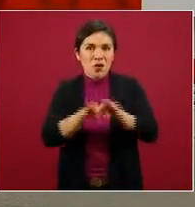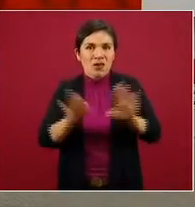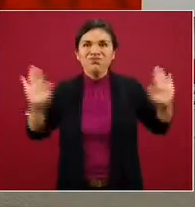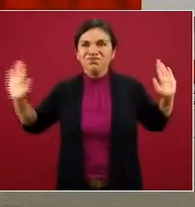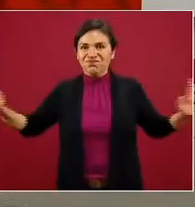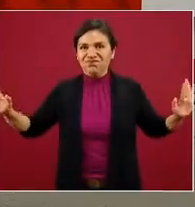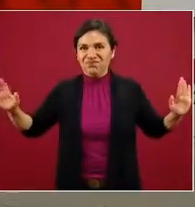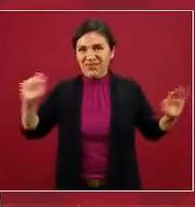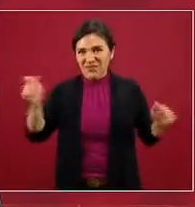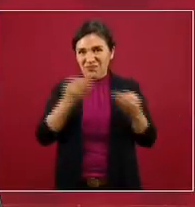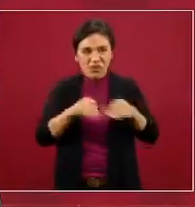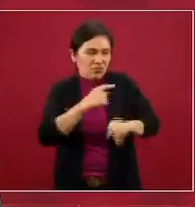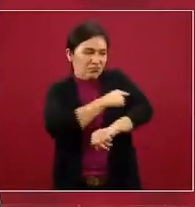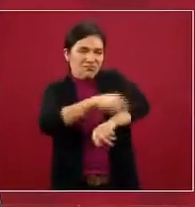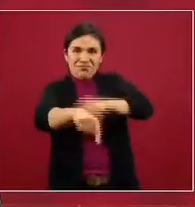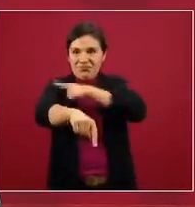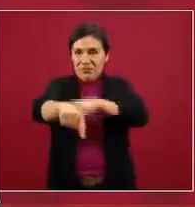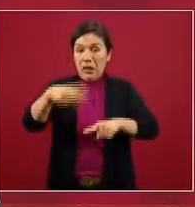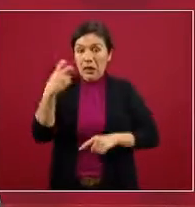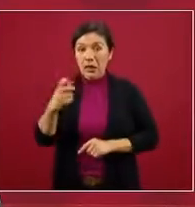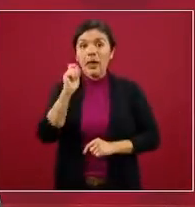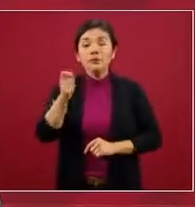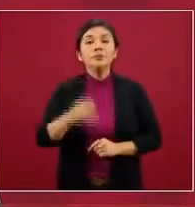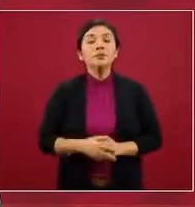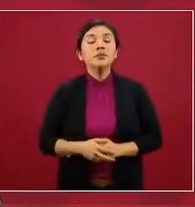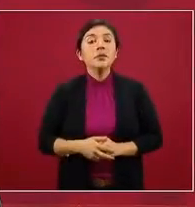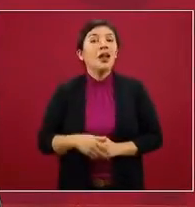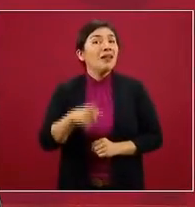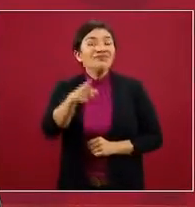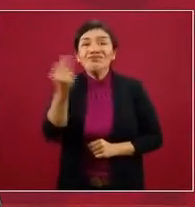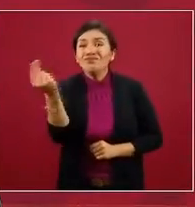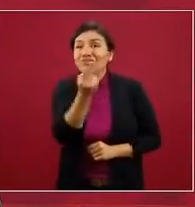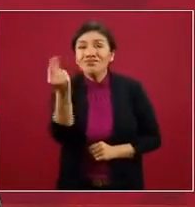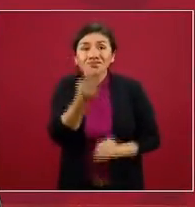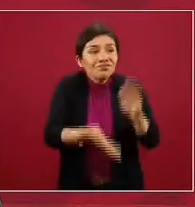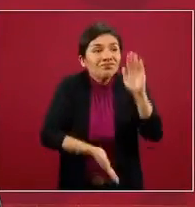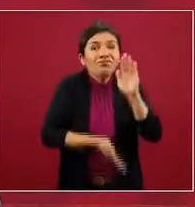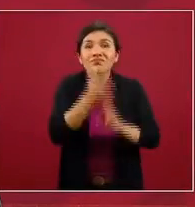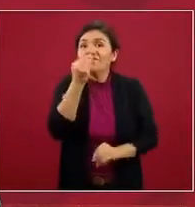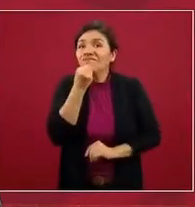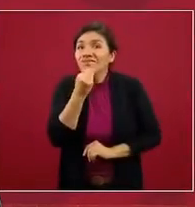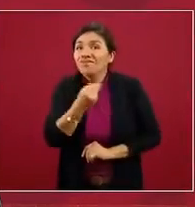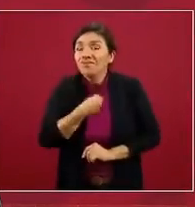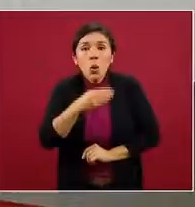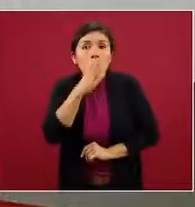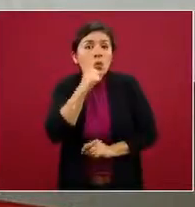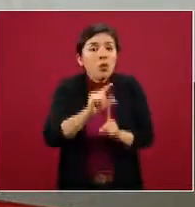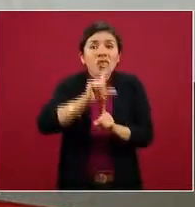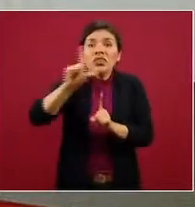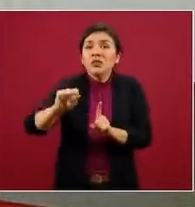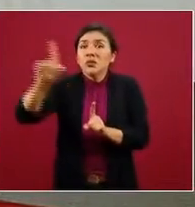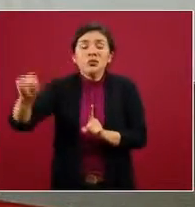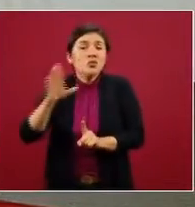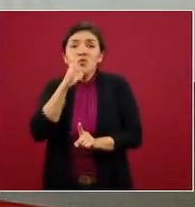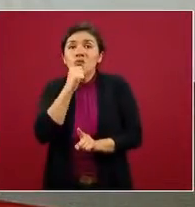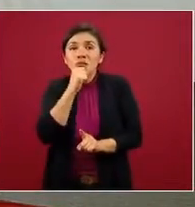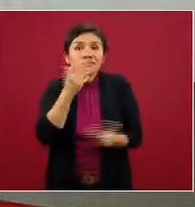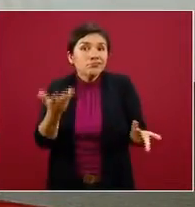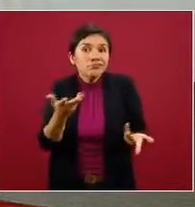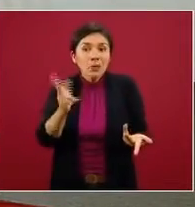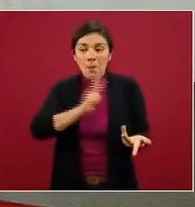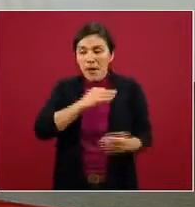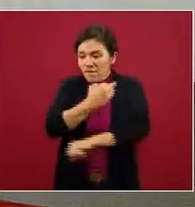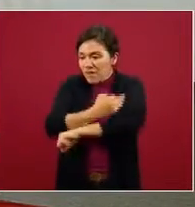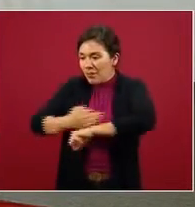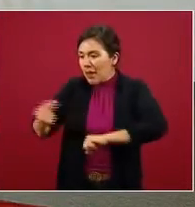clave, es la actividad efectivamente es fundamental. Ya no puedo posponerla, porque mi realidad, la